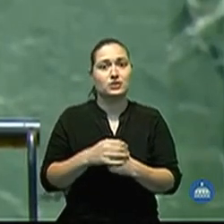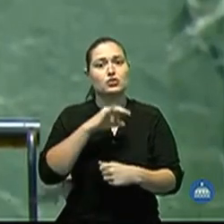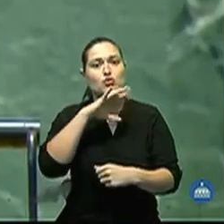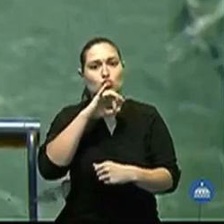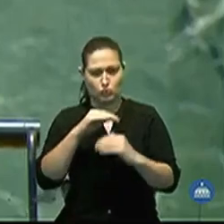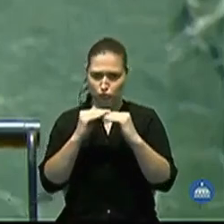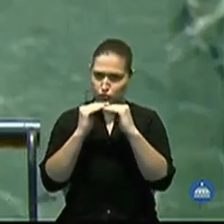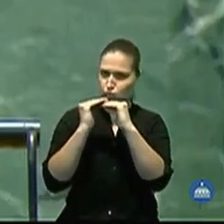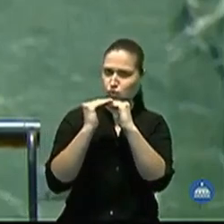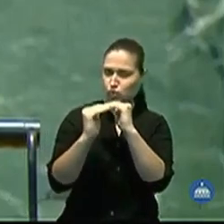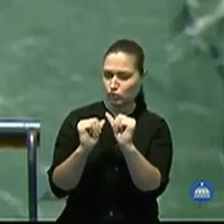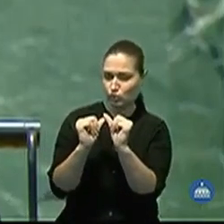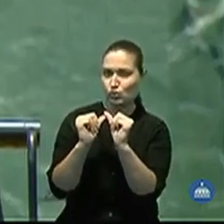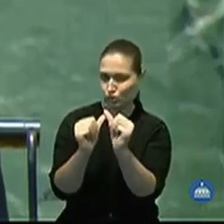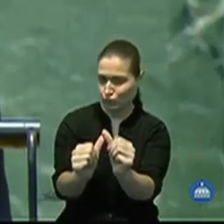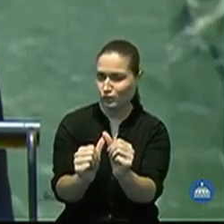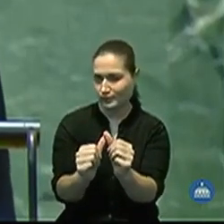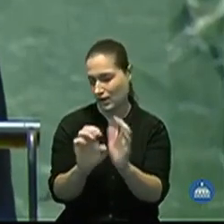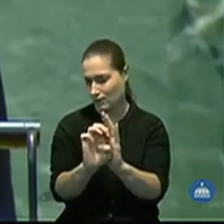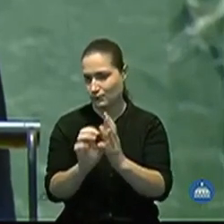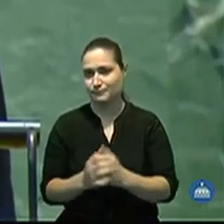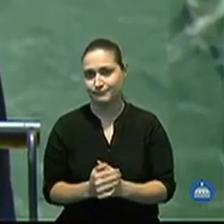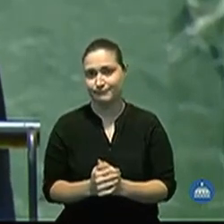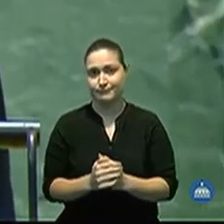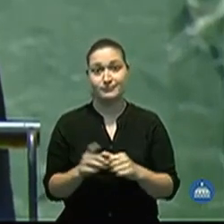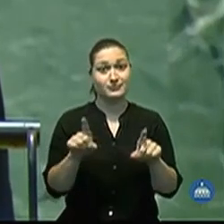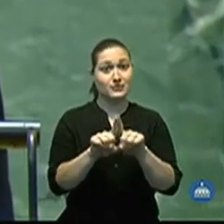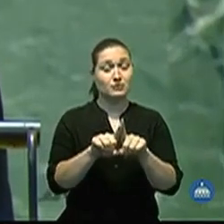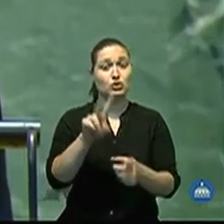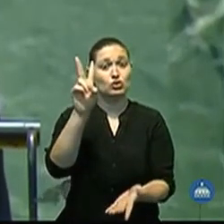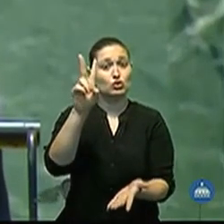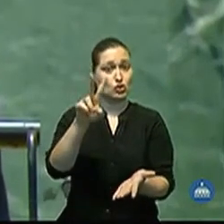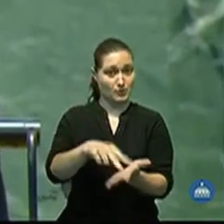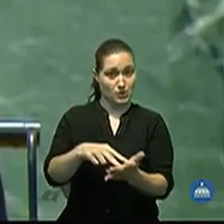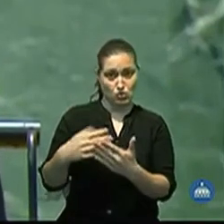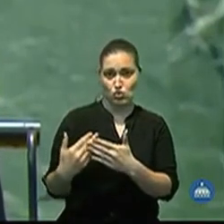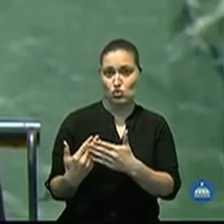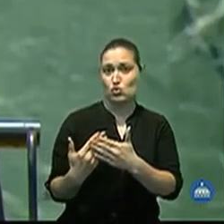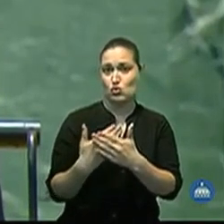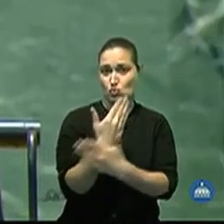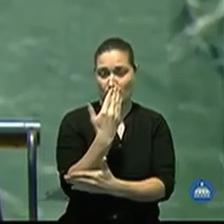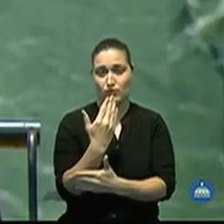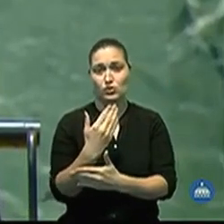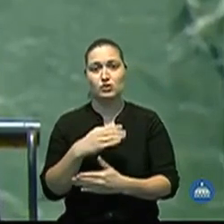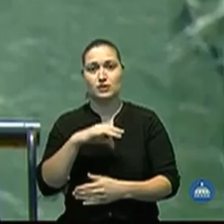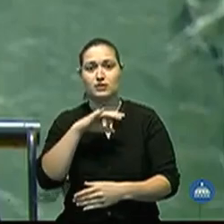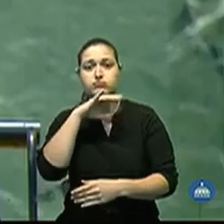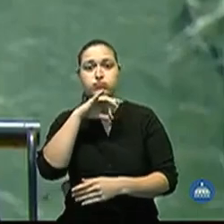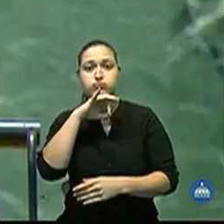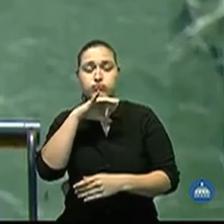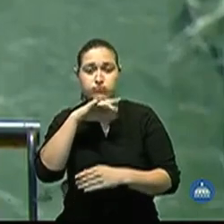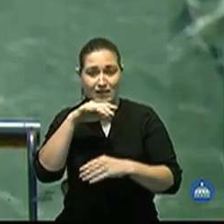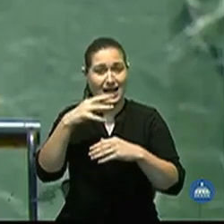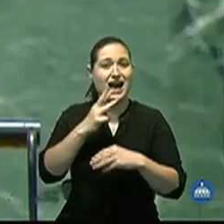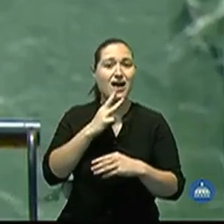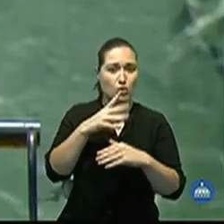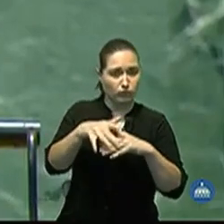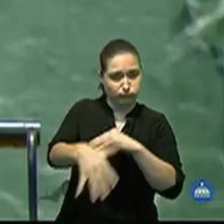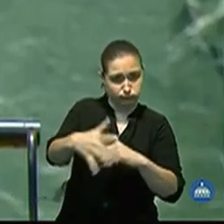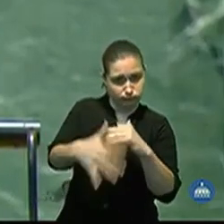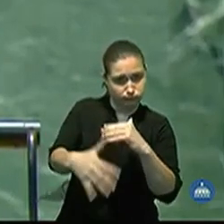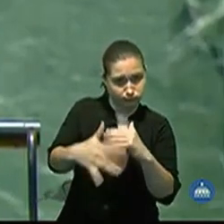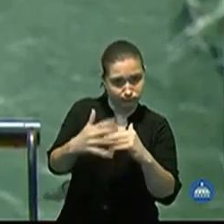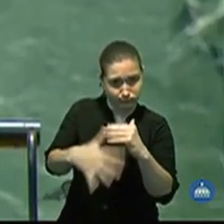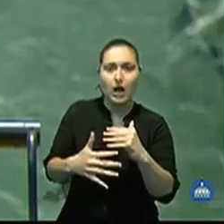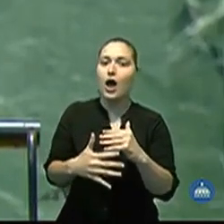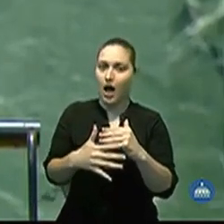eléctricas. Iniciamos la construcción de 2.000 nuevos megavatios de generación térmica, de las cuales ya hay 400 megavatios